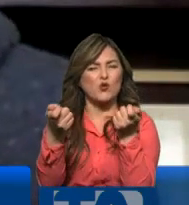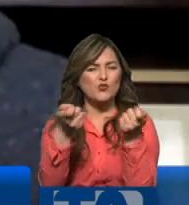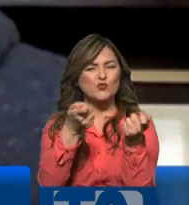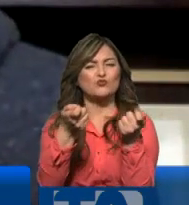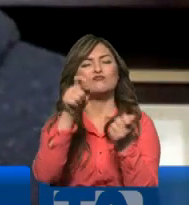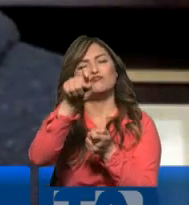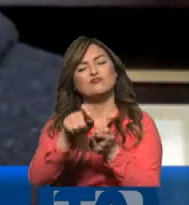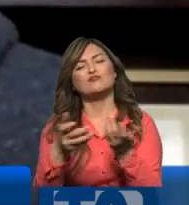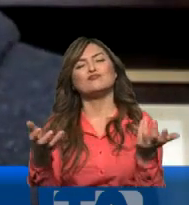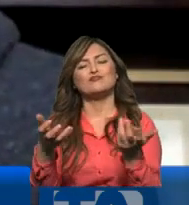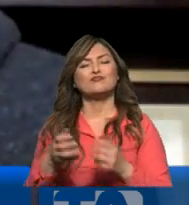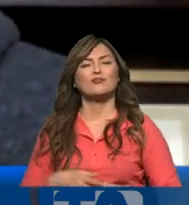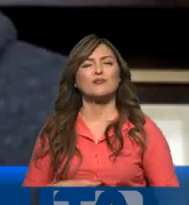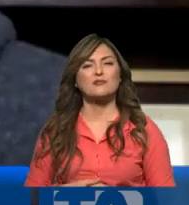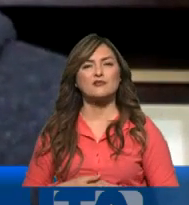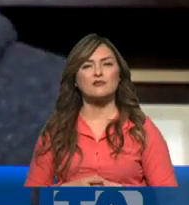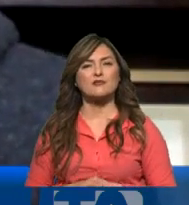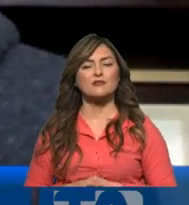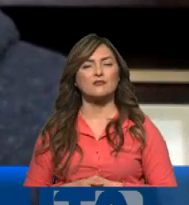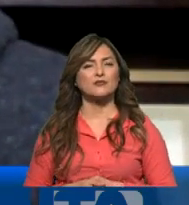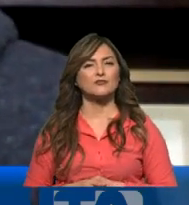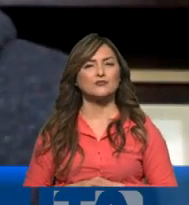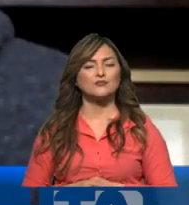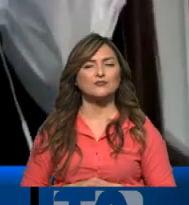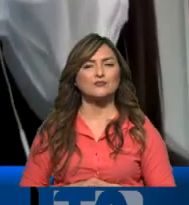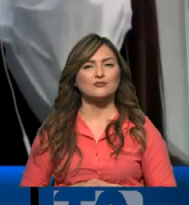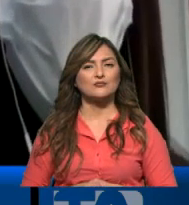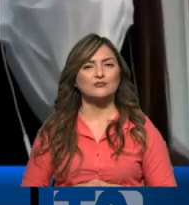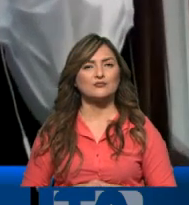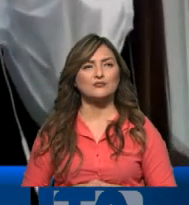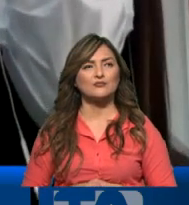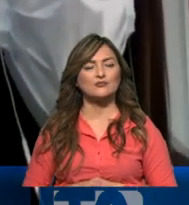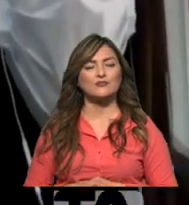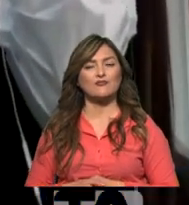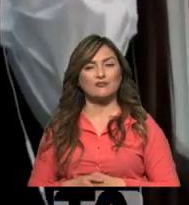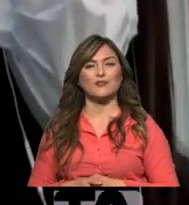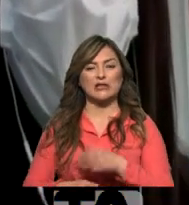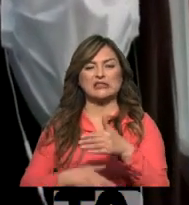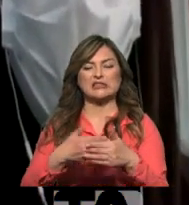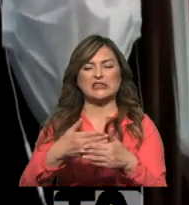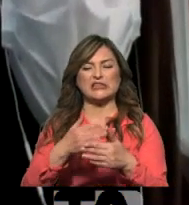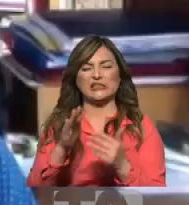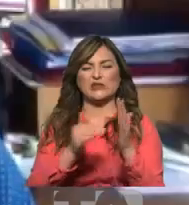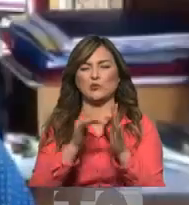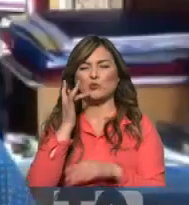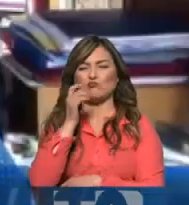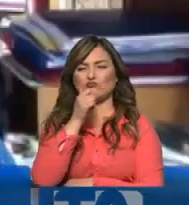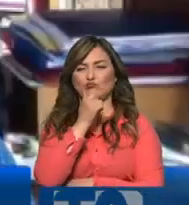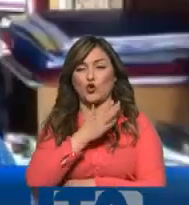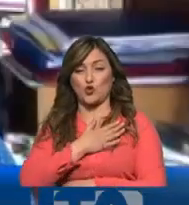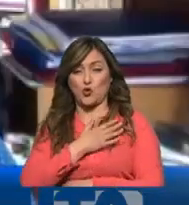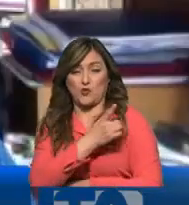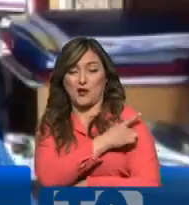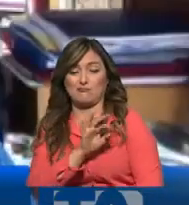que necesita ejercer y articular. Ante estas irregularidades, el concejal Carrión decidió renunciar a